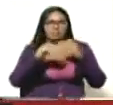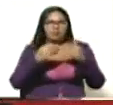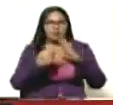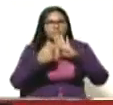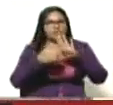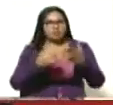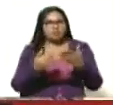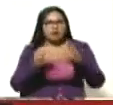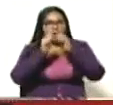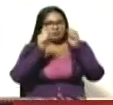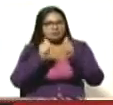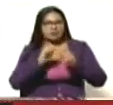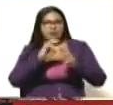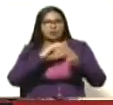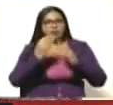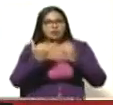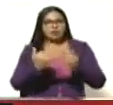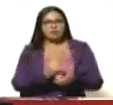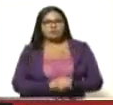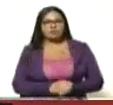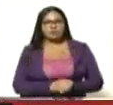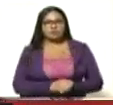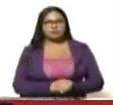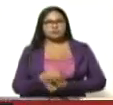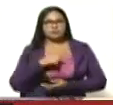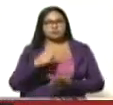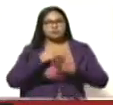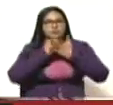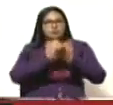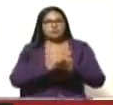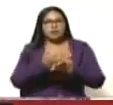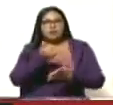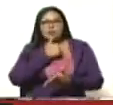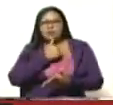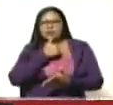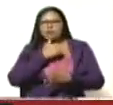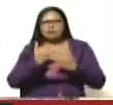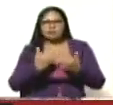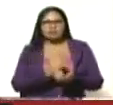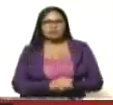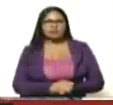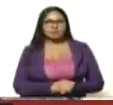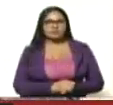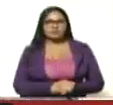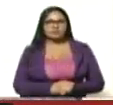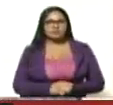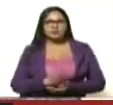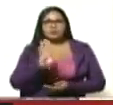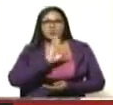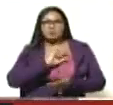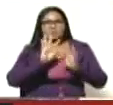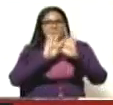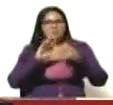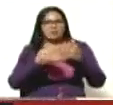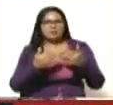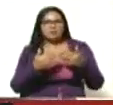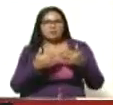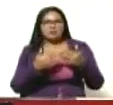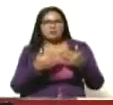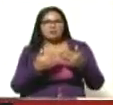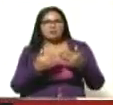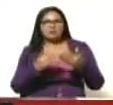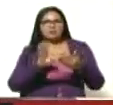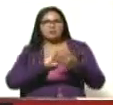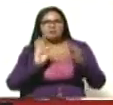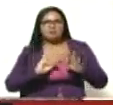manifestaciones artísticas, culturales, son las que nos han ayudado a resistir tanto, tantas toneladas de dolor. ¿Era como una